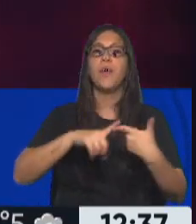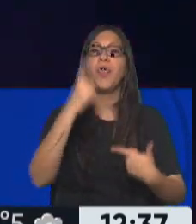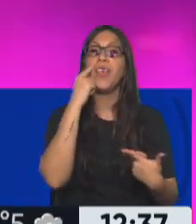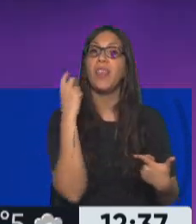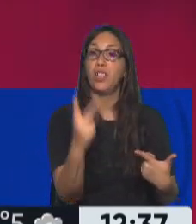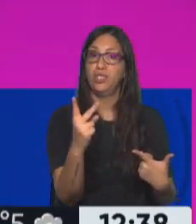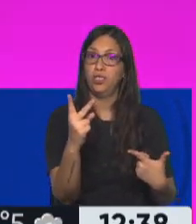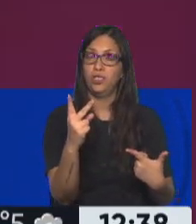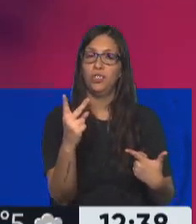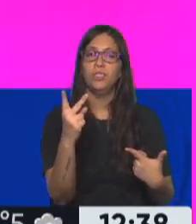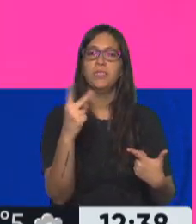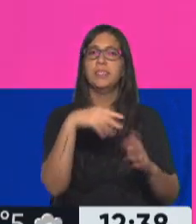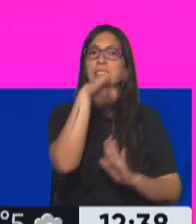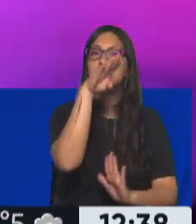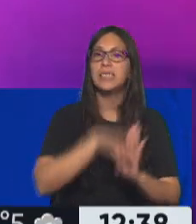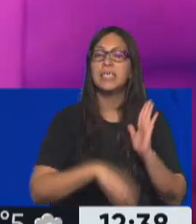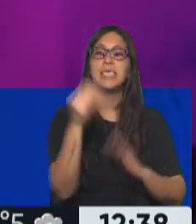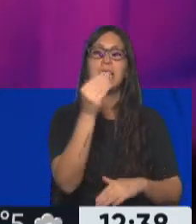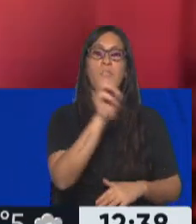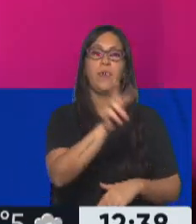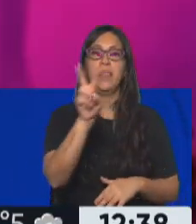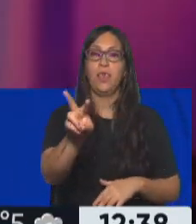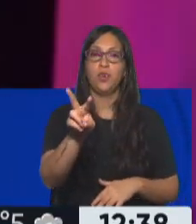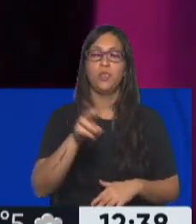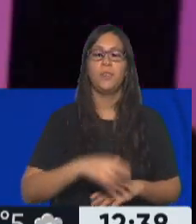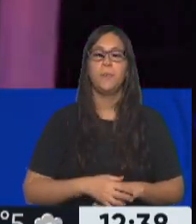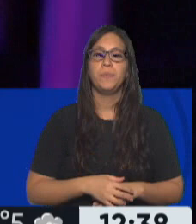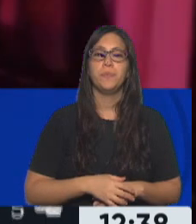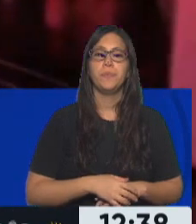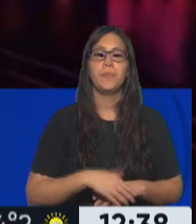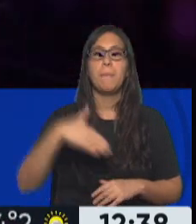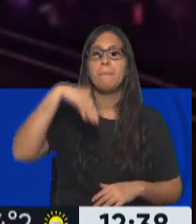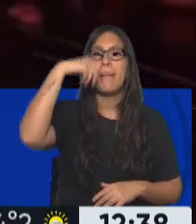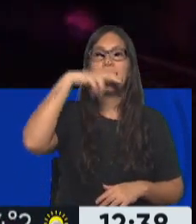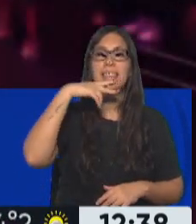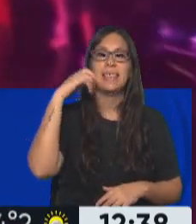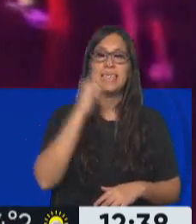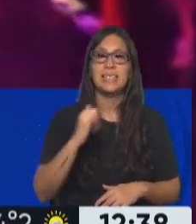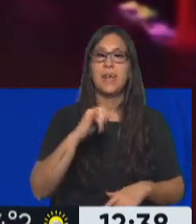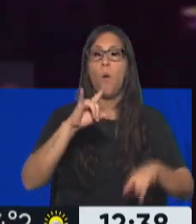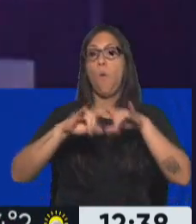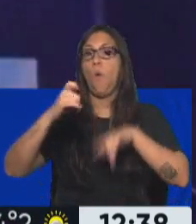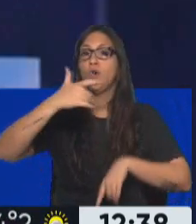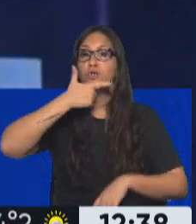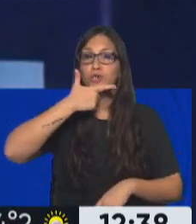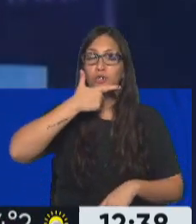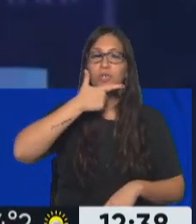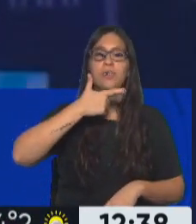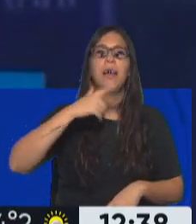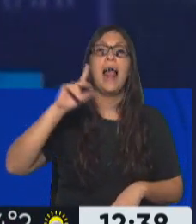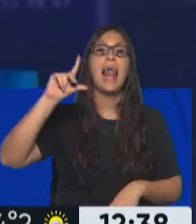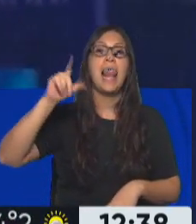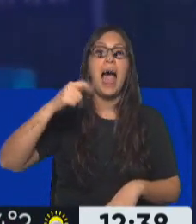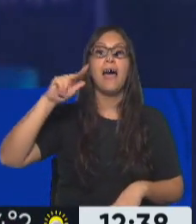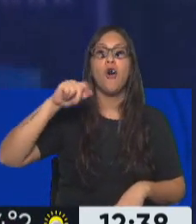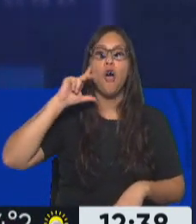de los días, la grilla para el sábado 22 trae a Shawn Mendes, a Woz, tiene ahí a La Conga también.